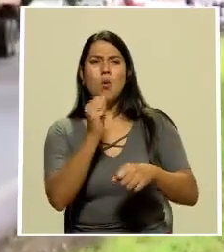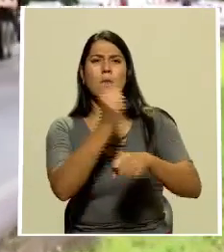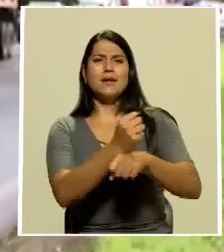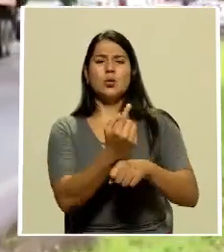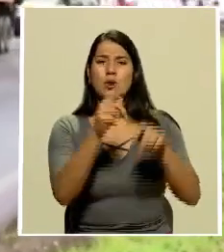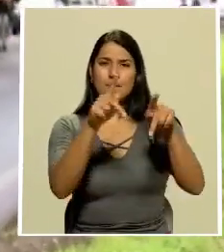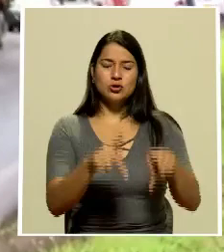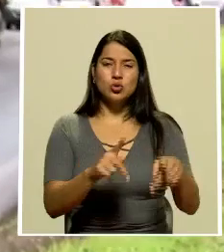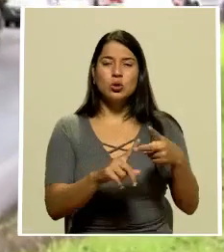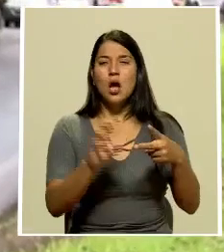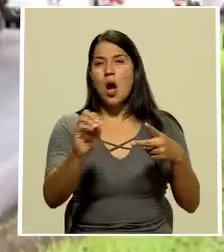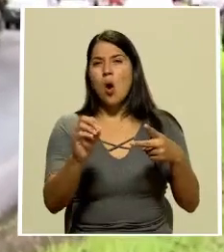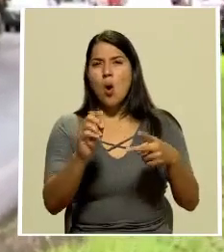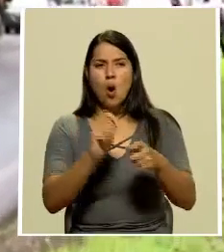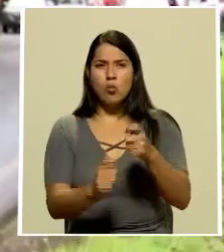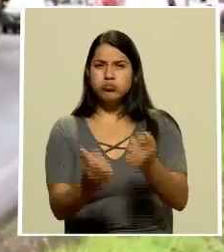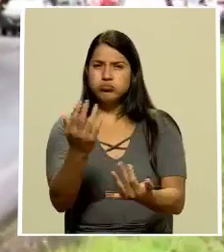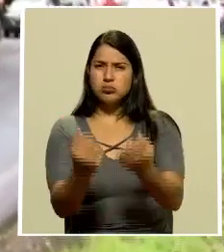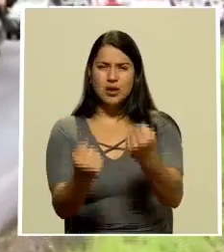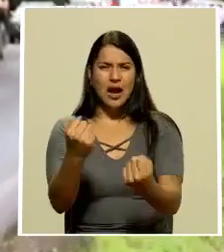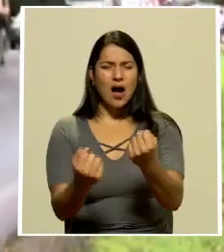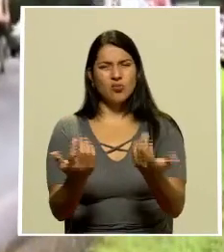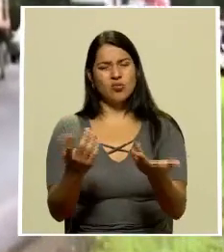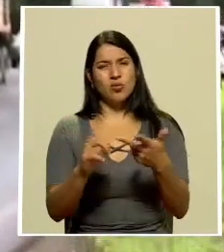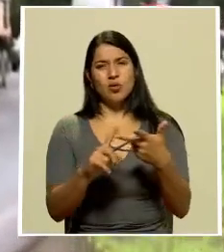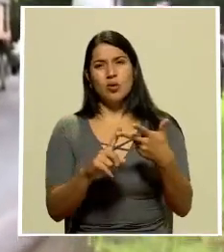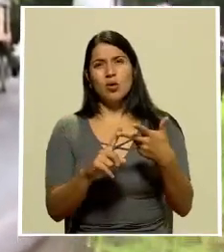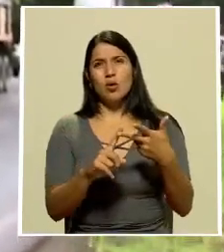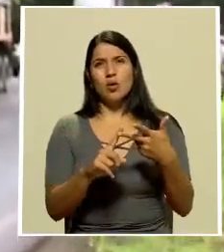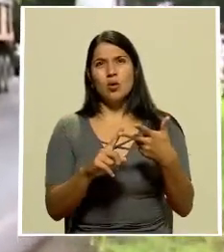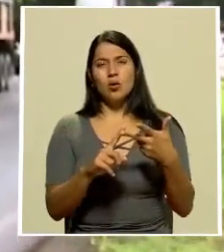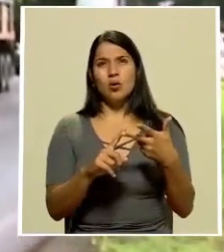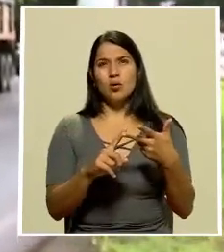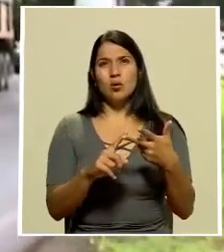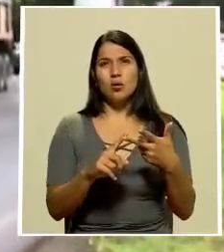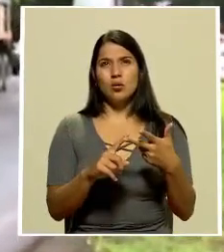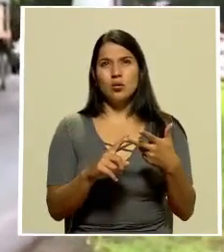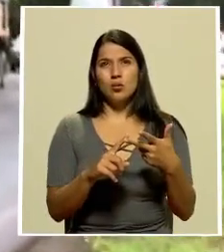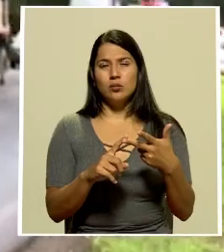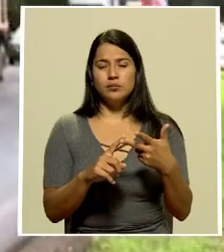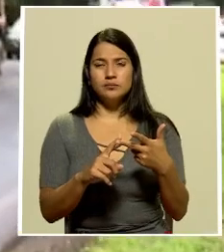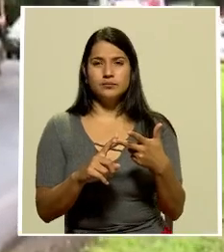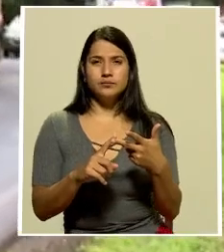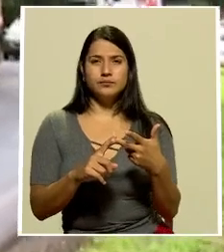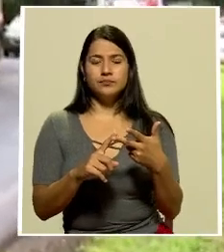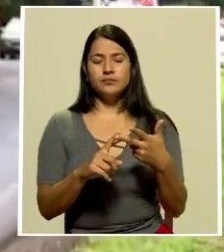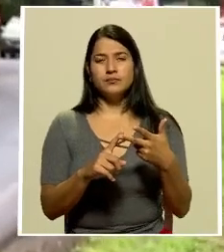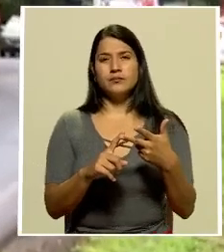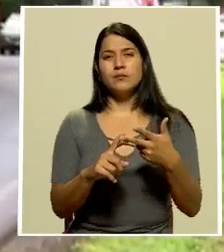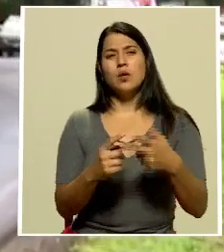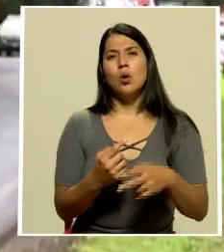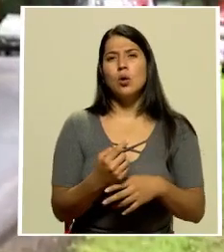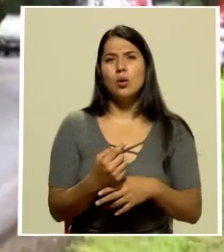carro, hacer tantas cosas, agarrar uno de canasta, y como usted en Liberia,